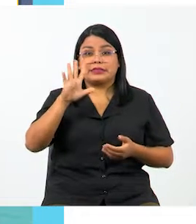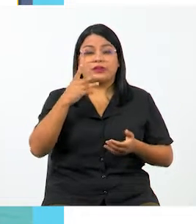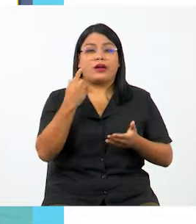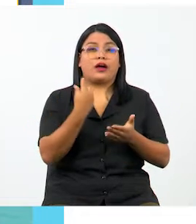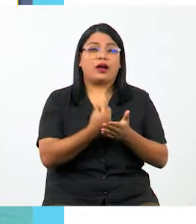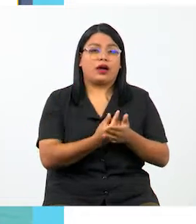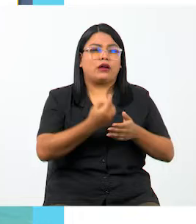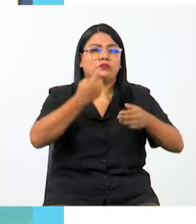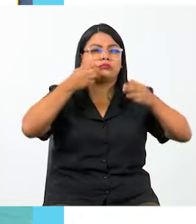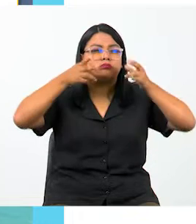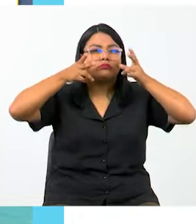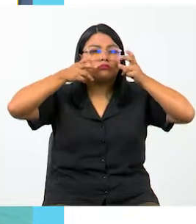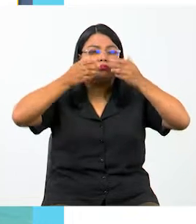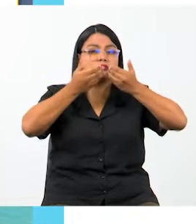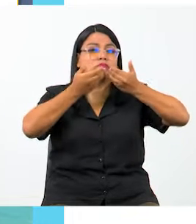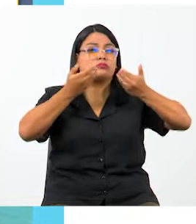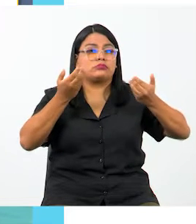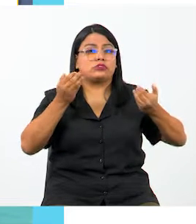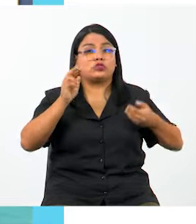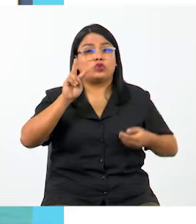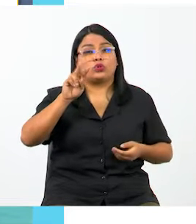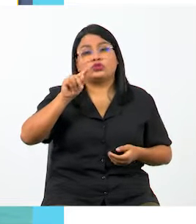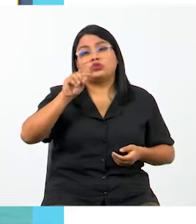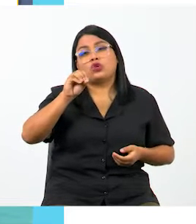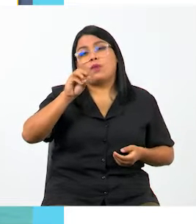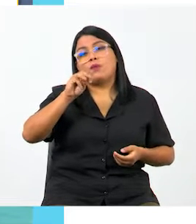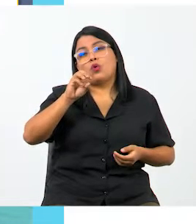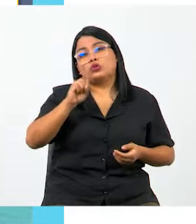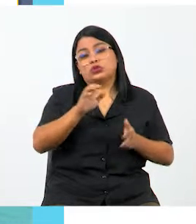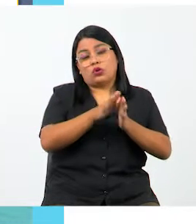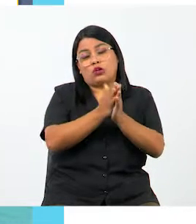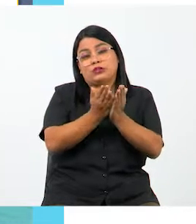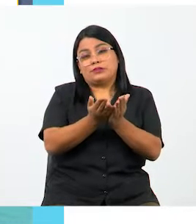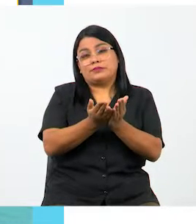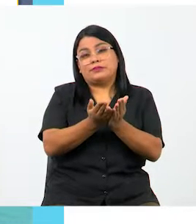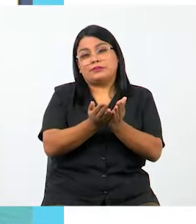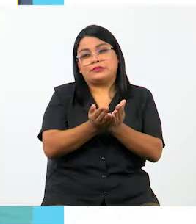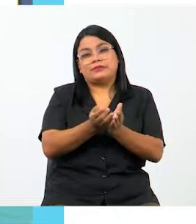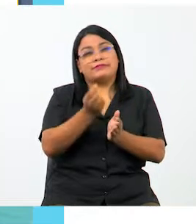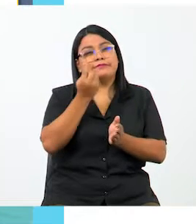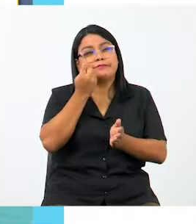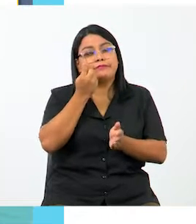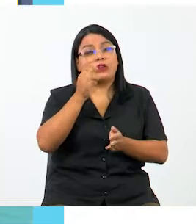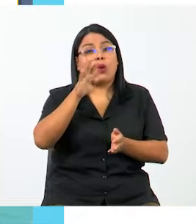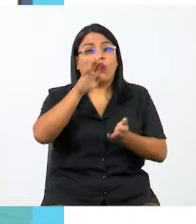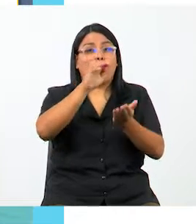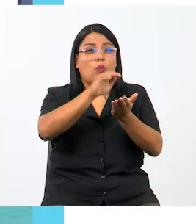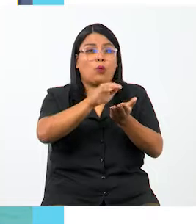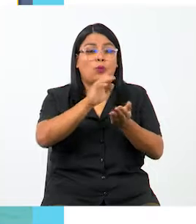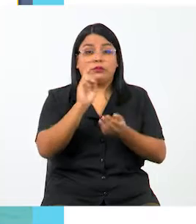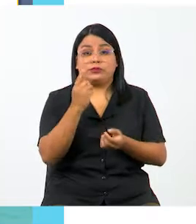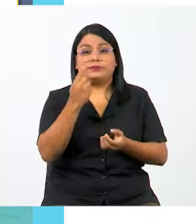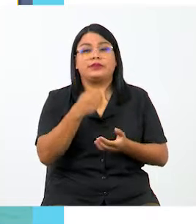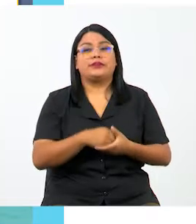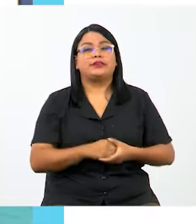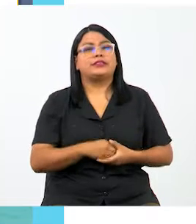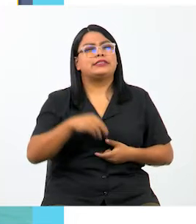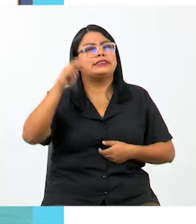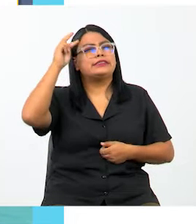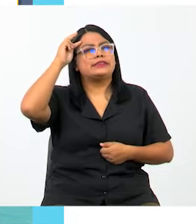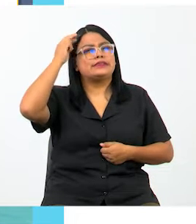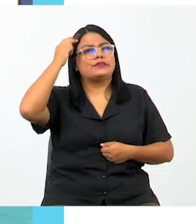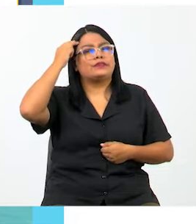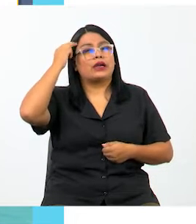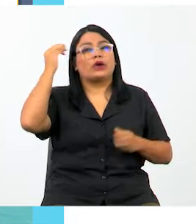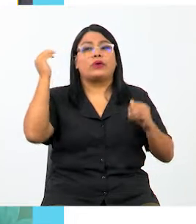dividido en 2 tomos. En este tomo encontramos las primeras 4 unidades. Esto quiere decir que también encontraremos el trimestre 1